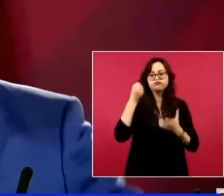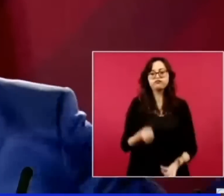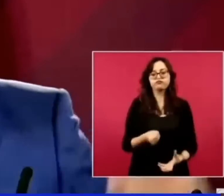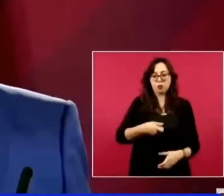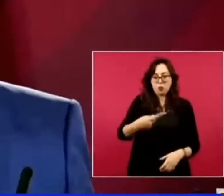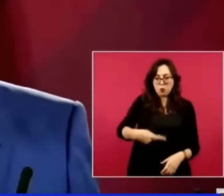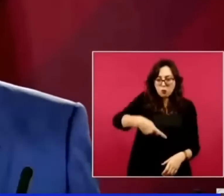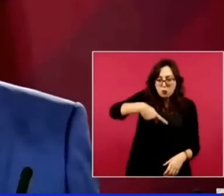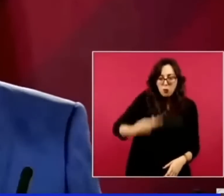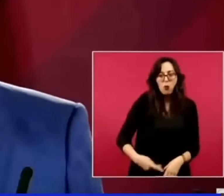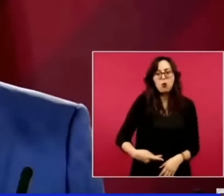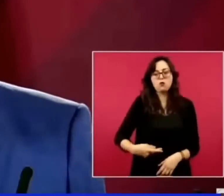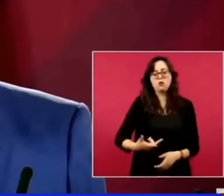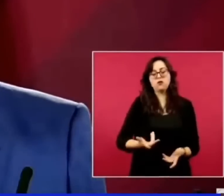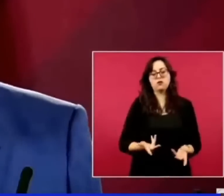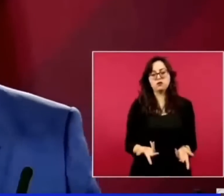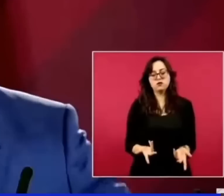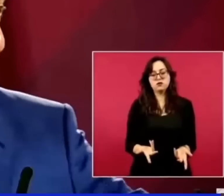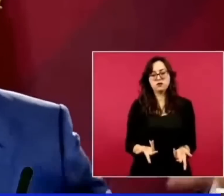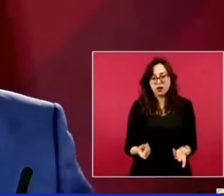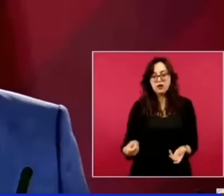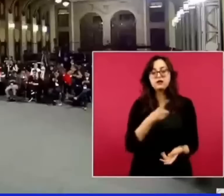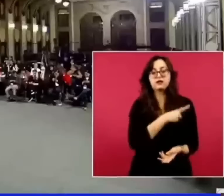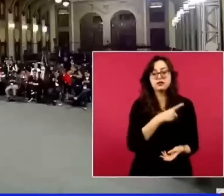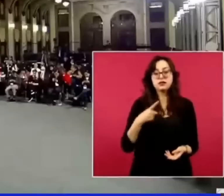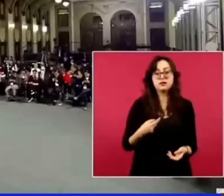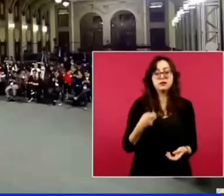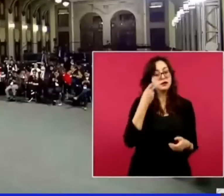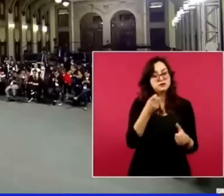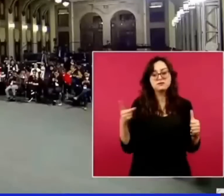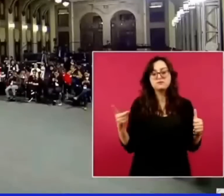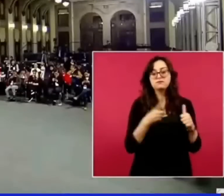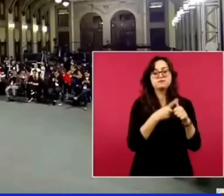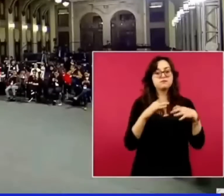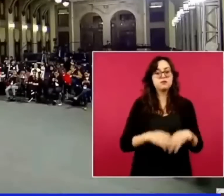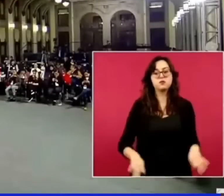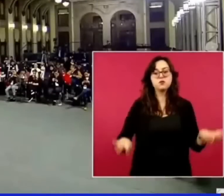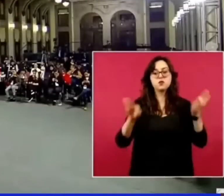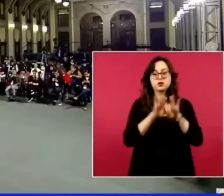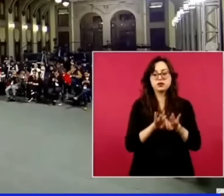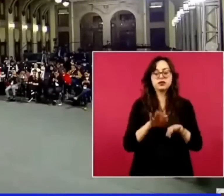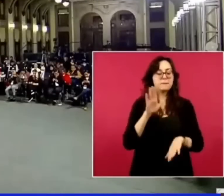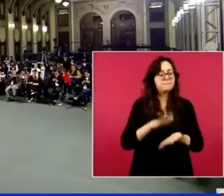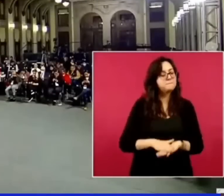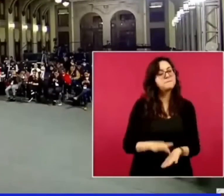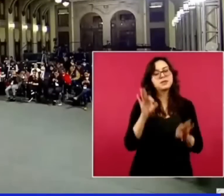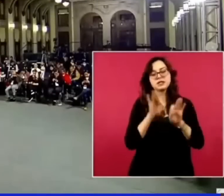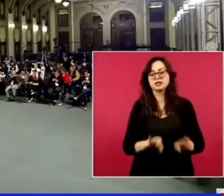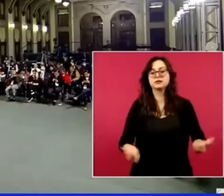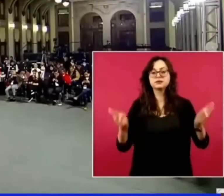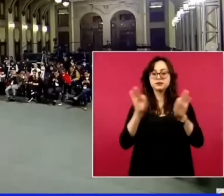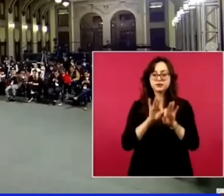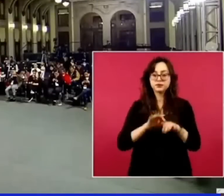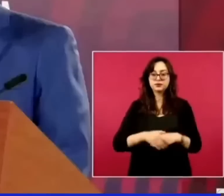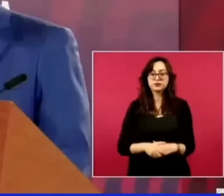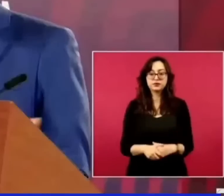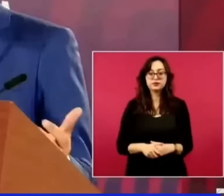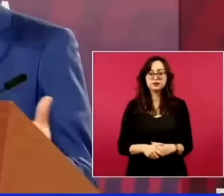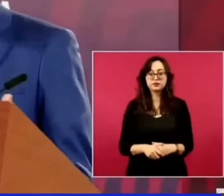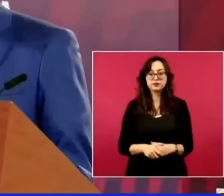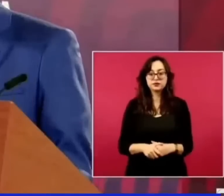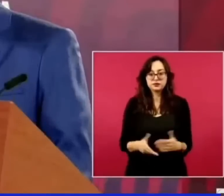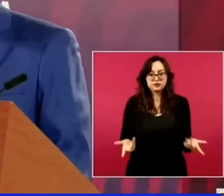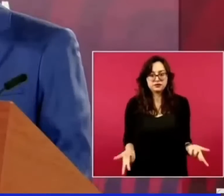Es recuperar, que es lo más importante de todo, lo mal